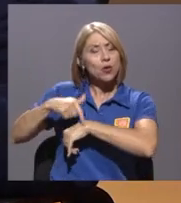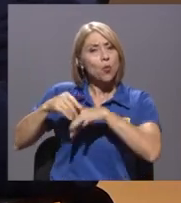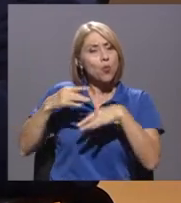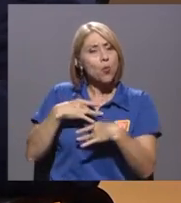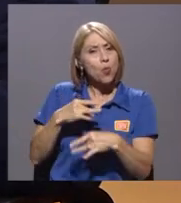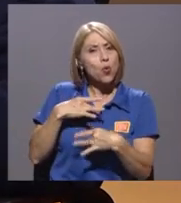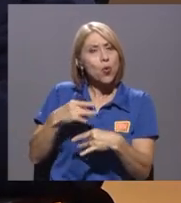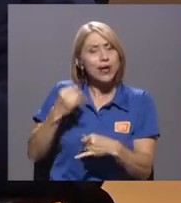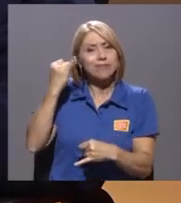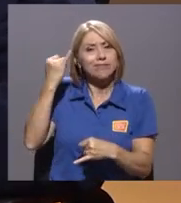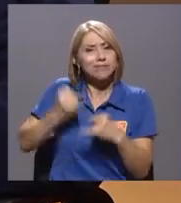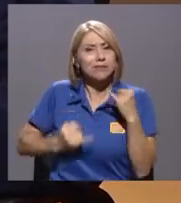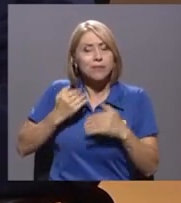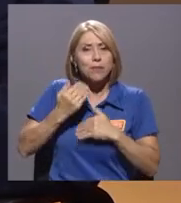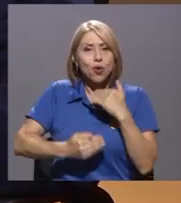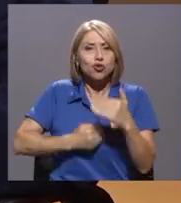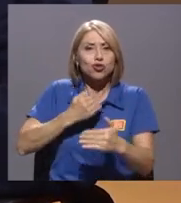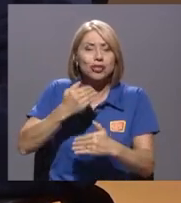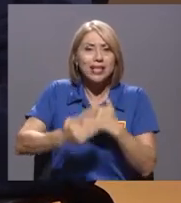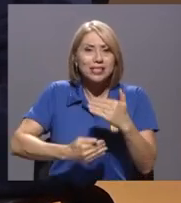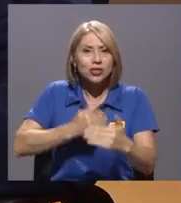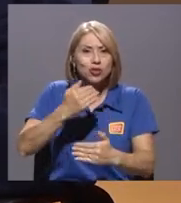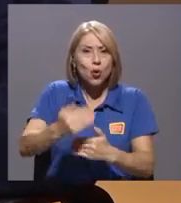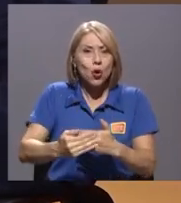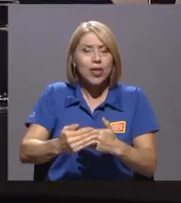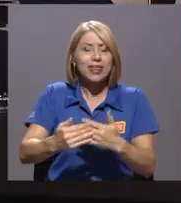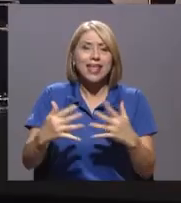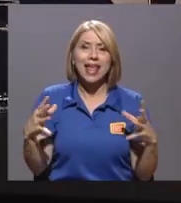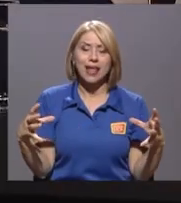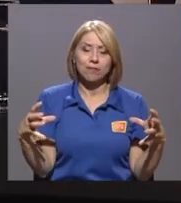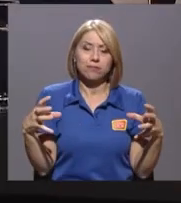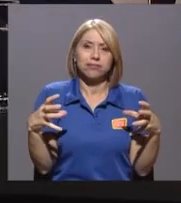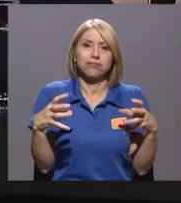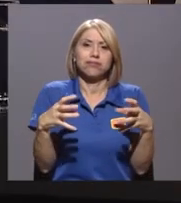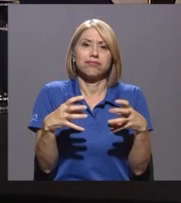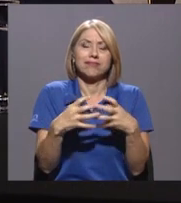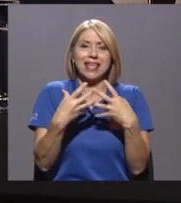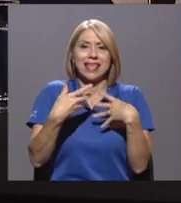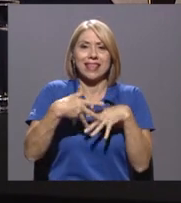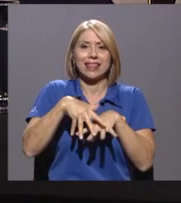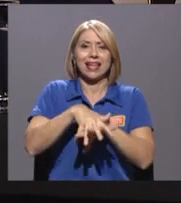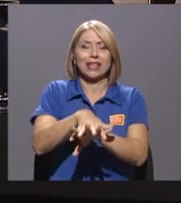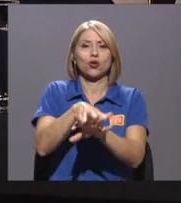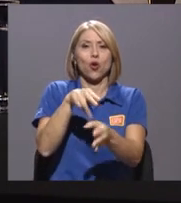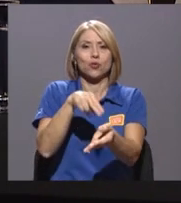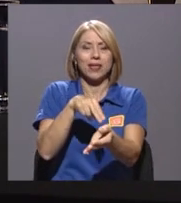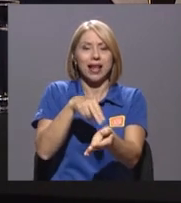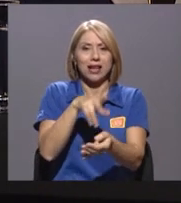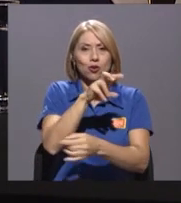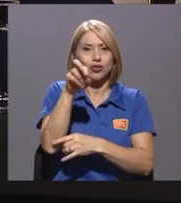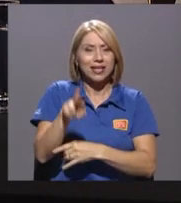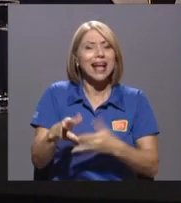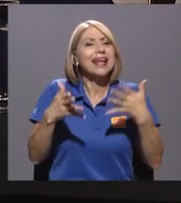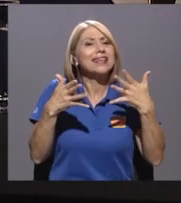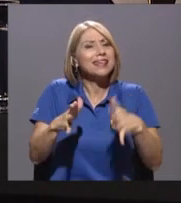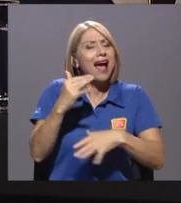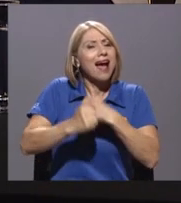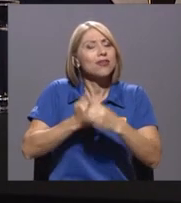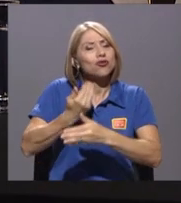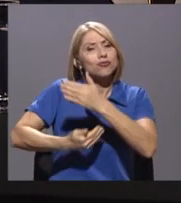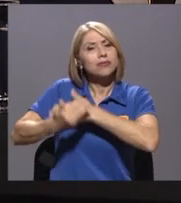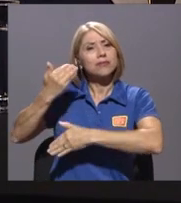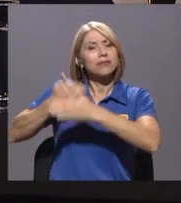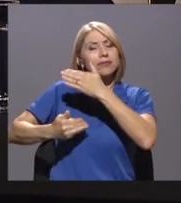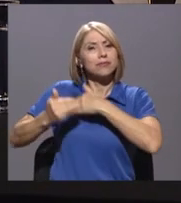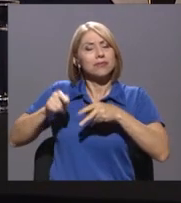proceso de la integración hospitalaria de costa rica que se había iniciado años atrás liderados principalmente